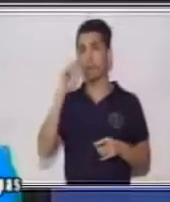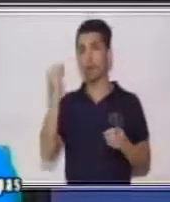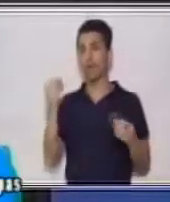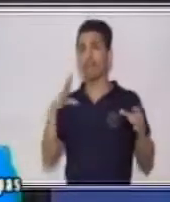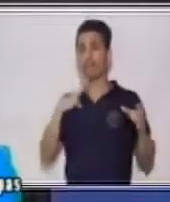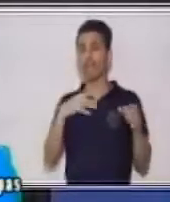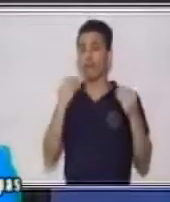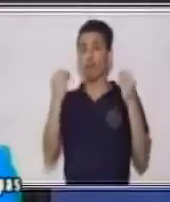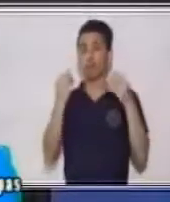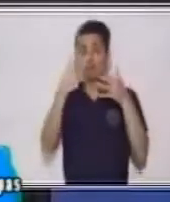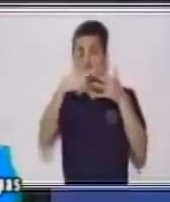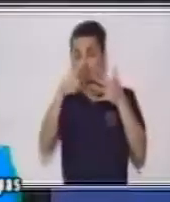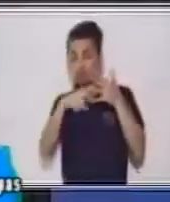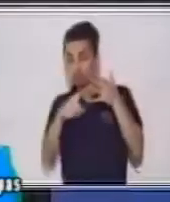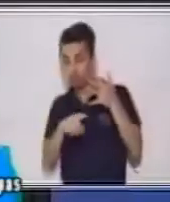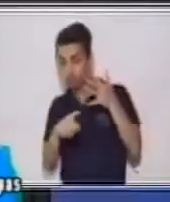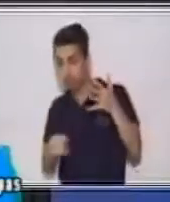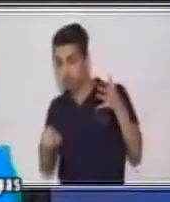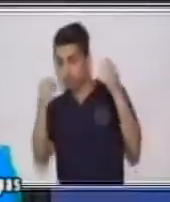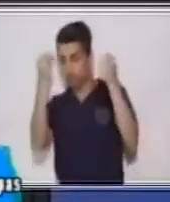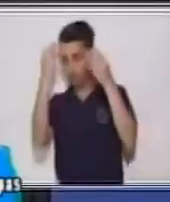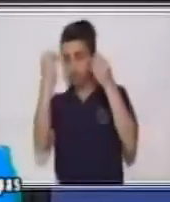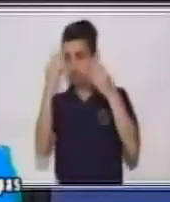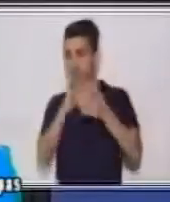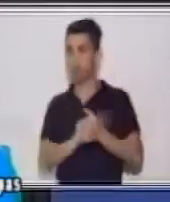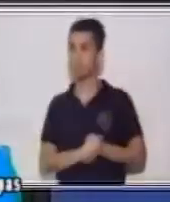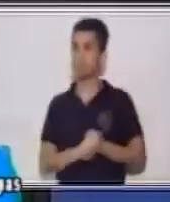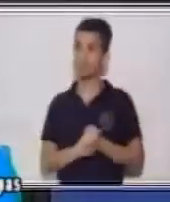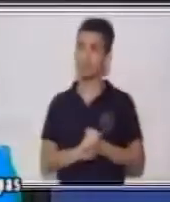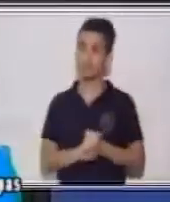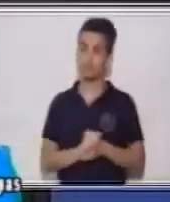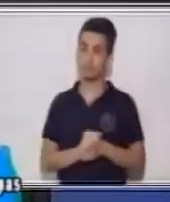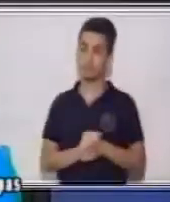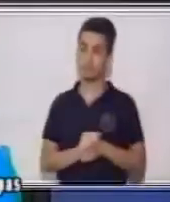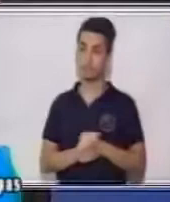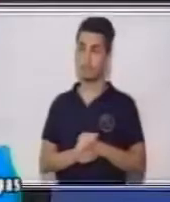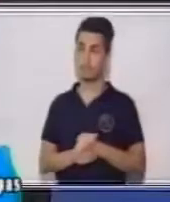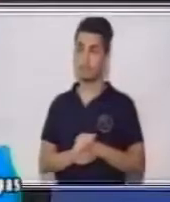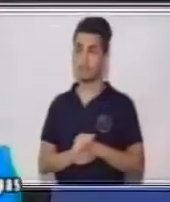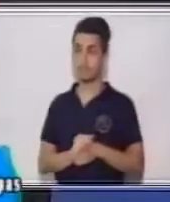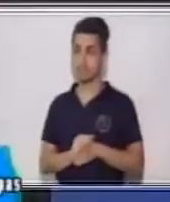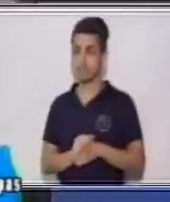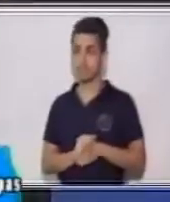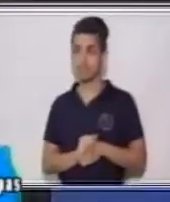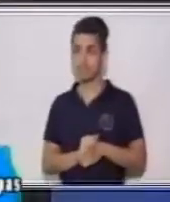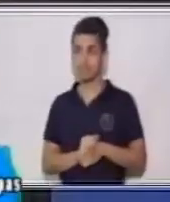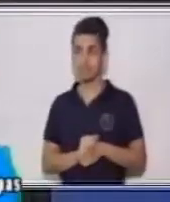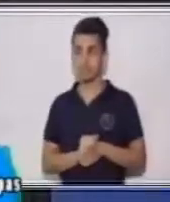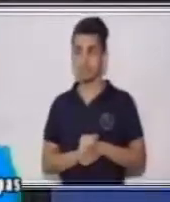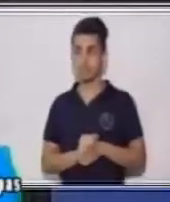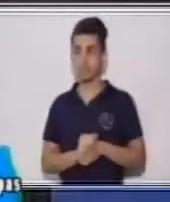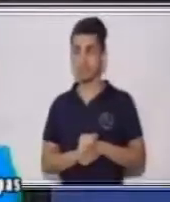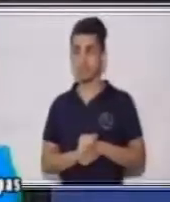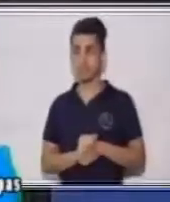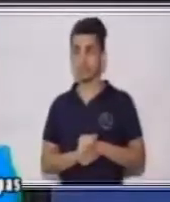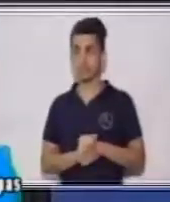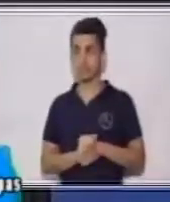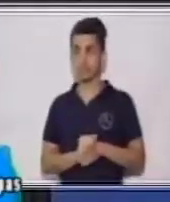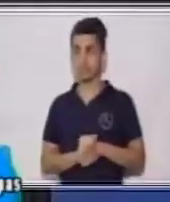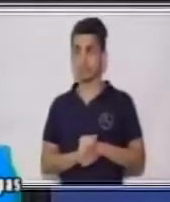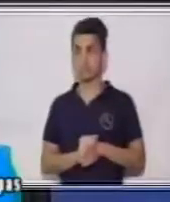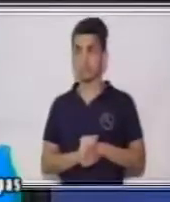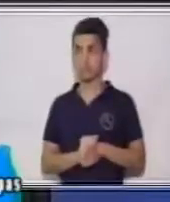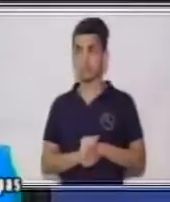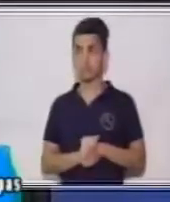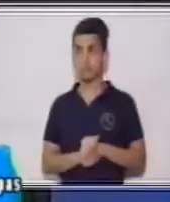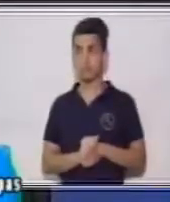variantes, mucha información. ¿De acuerdo? Bien. Entonces, continuemos. Tenemos también